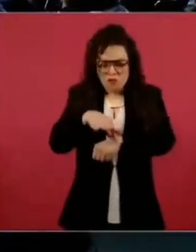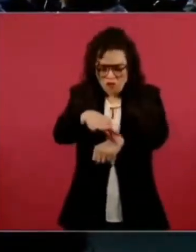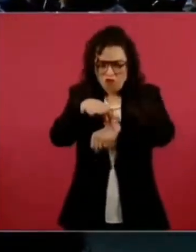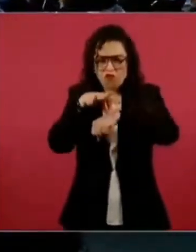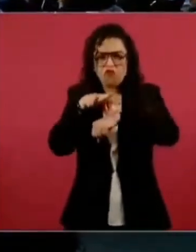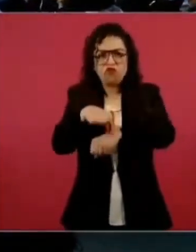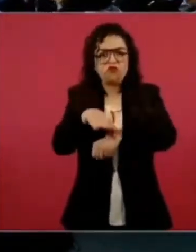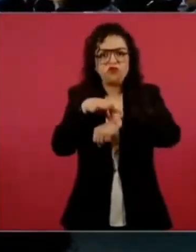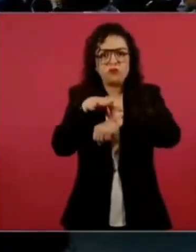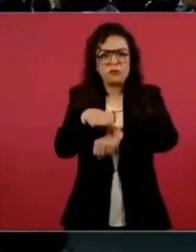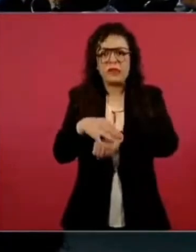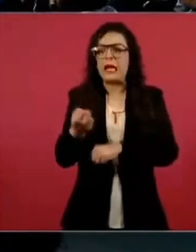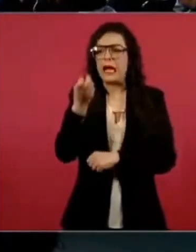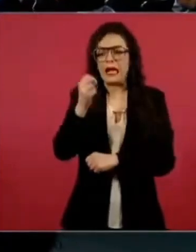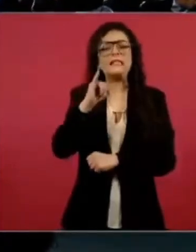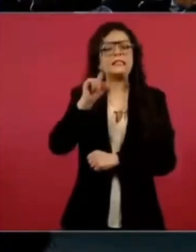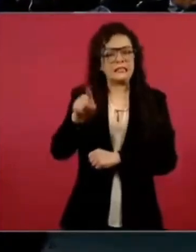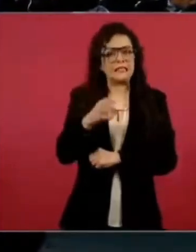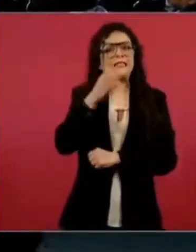el otro lado de la moneda.